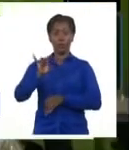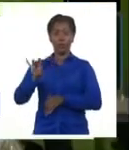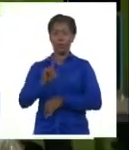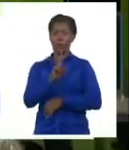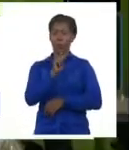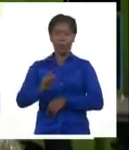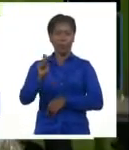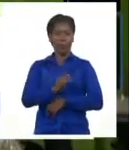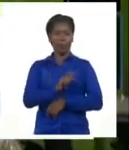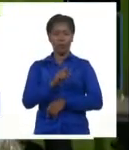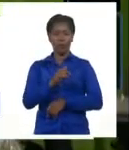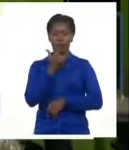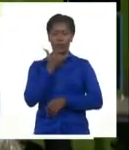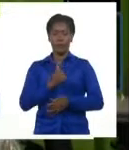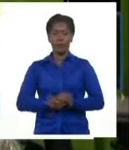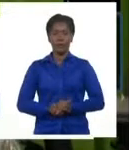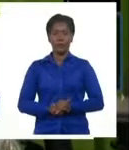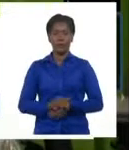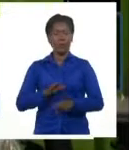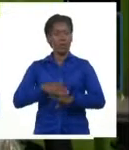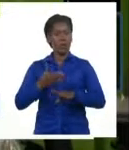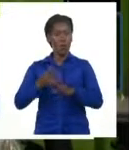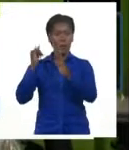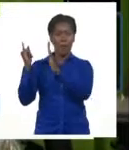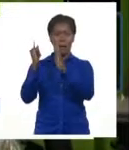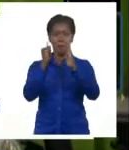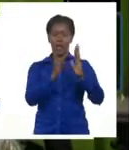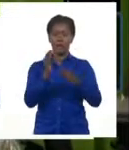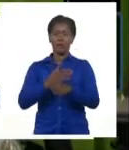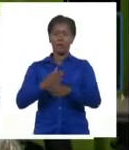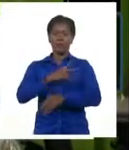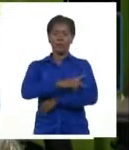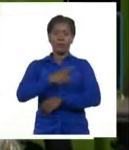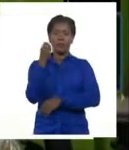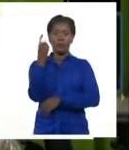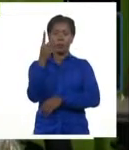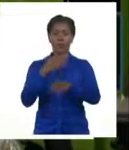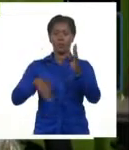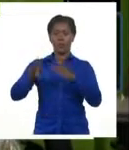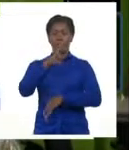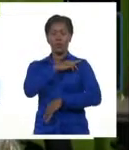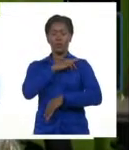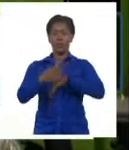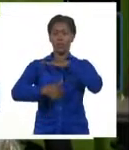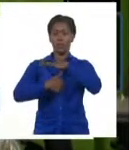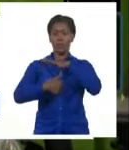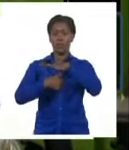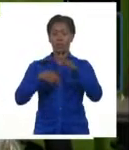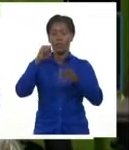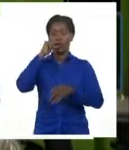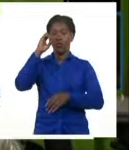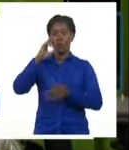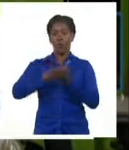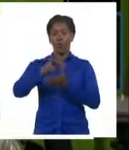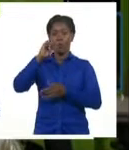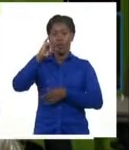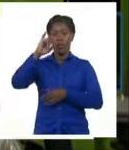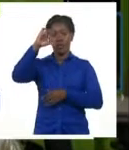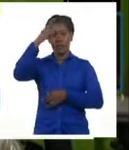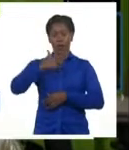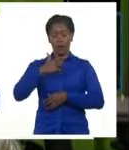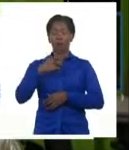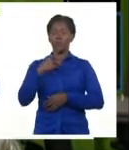histórico. Más adelante, en intervención virtual, el primer ministro de Dominica, Roosevelt Sperry, también repudió la